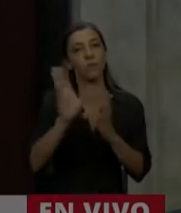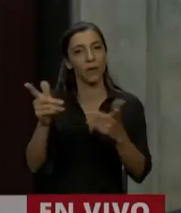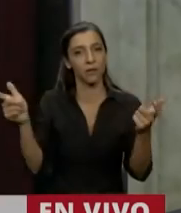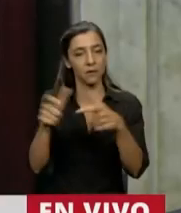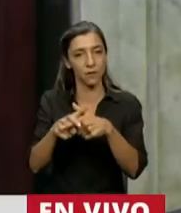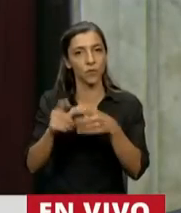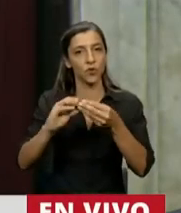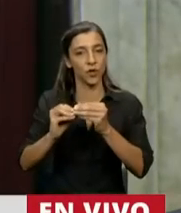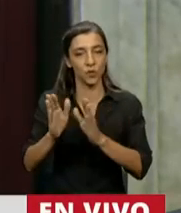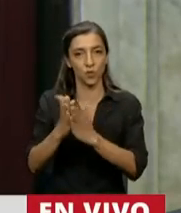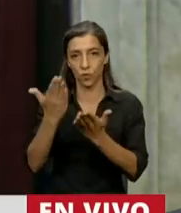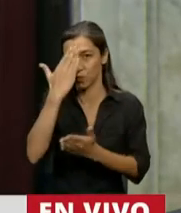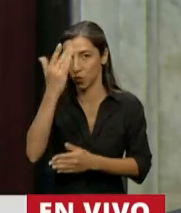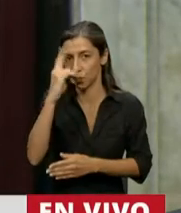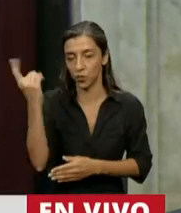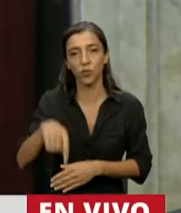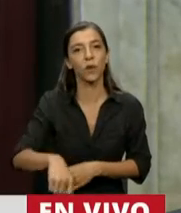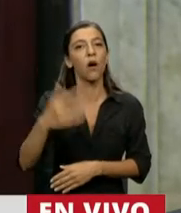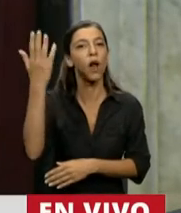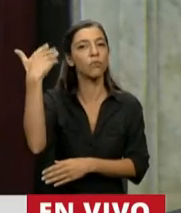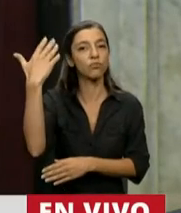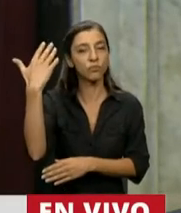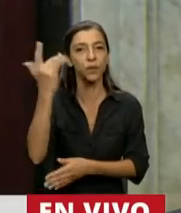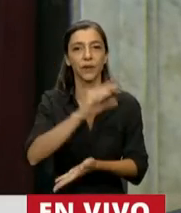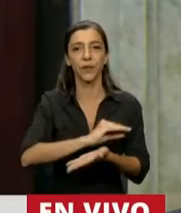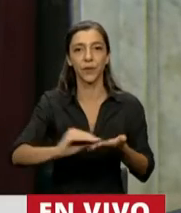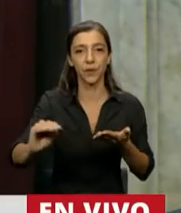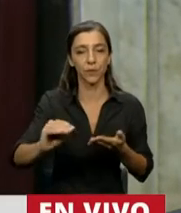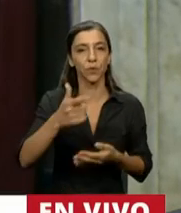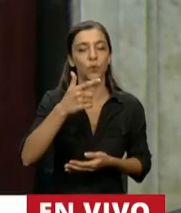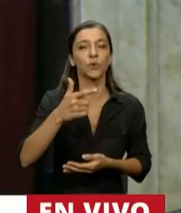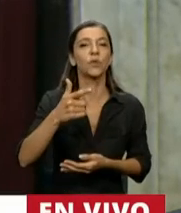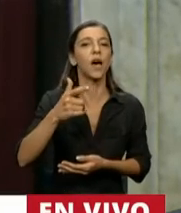tiene la palabra el diputado julio enrique sada